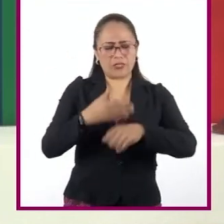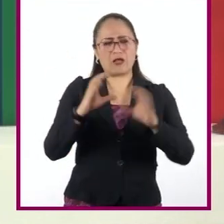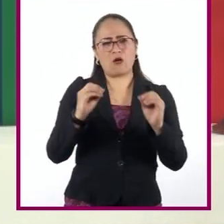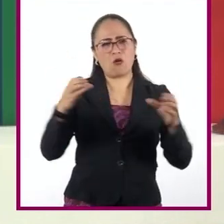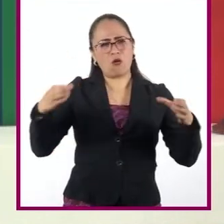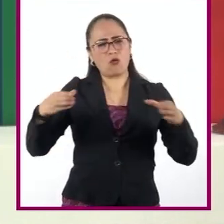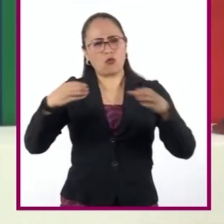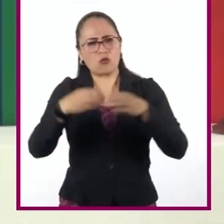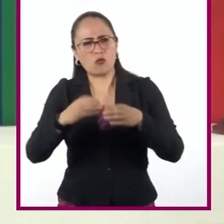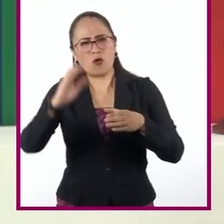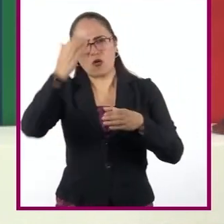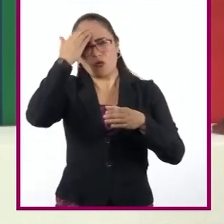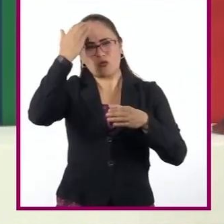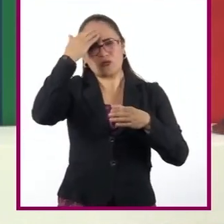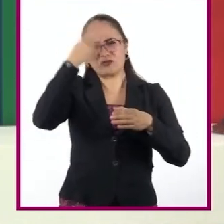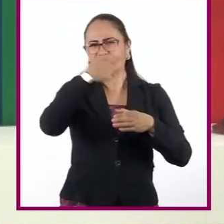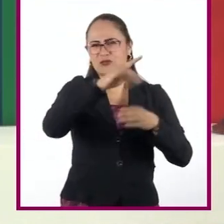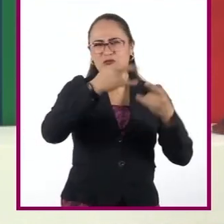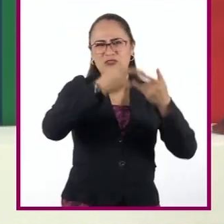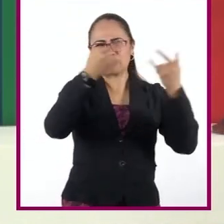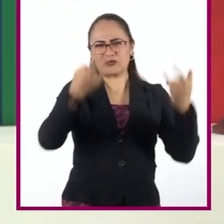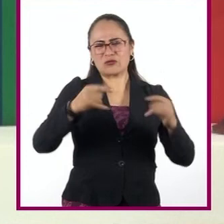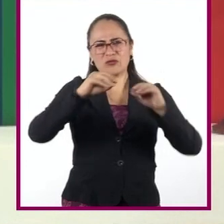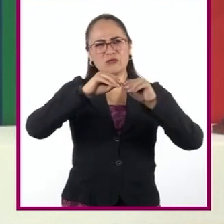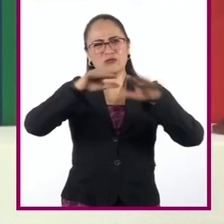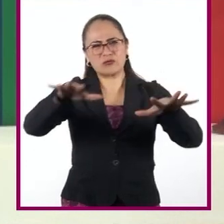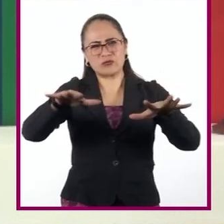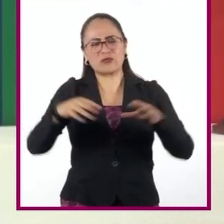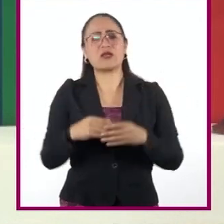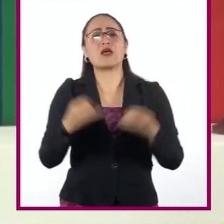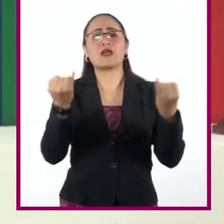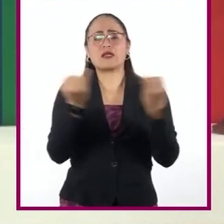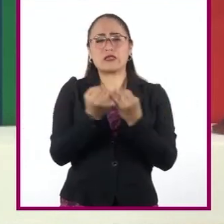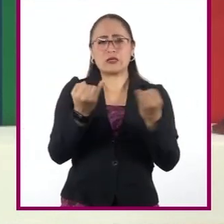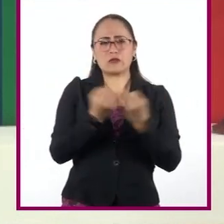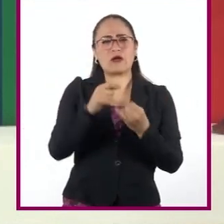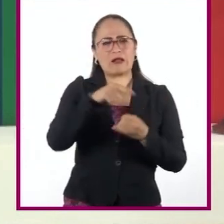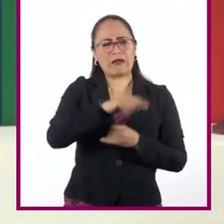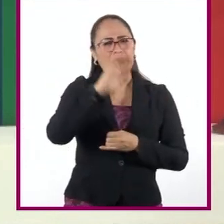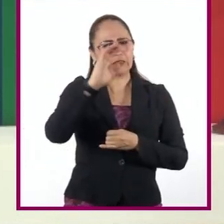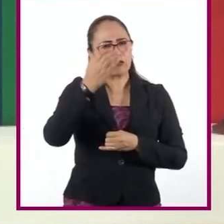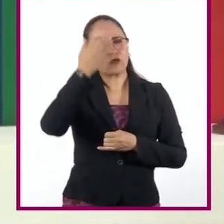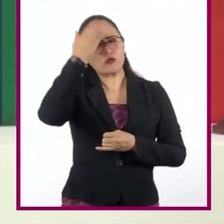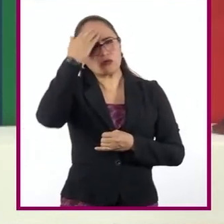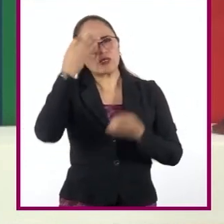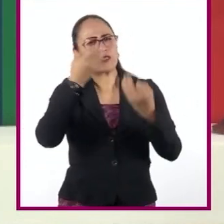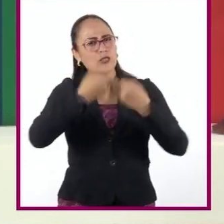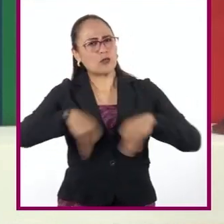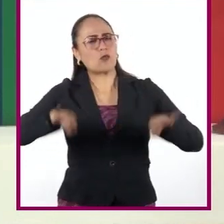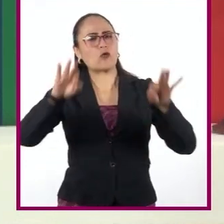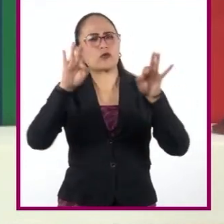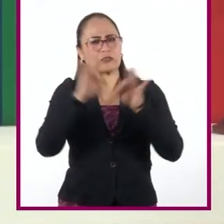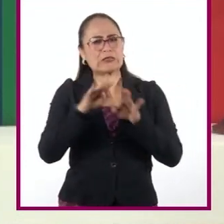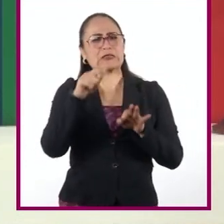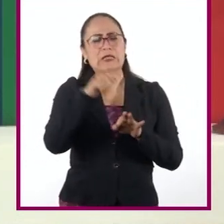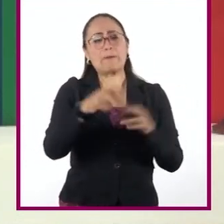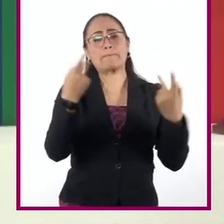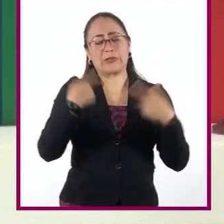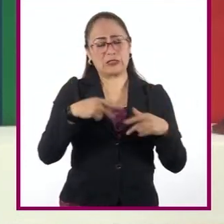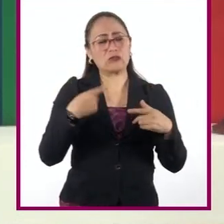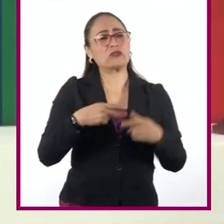se conociera la experiencia, además de que se pudiera reconocer la importancia de que haya